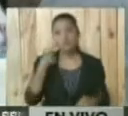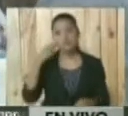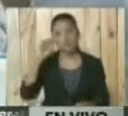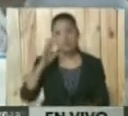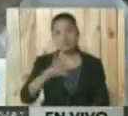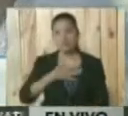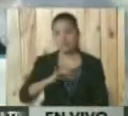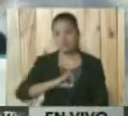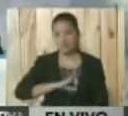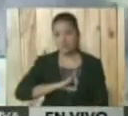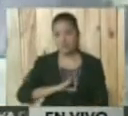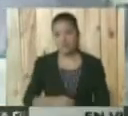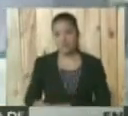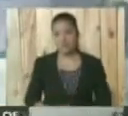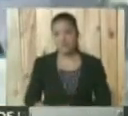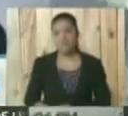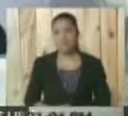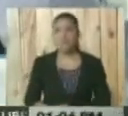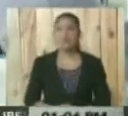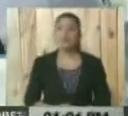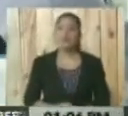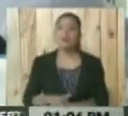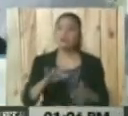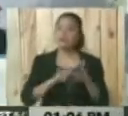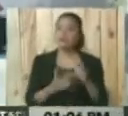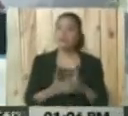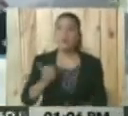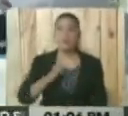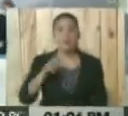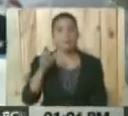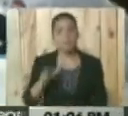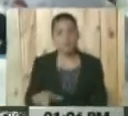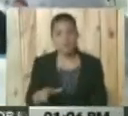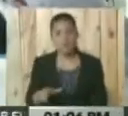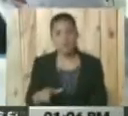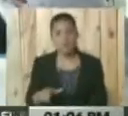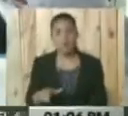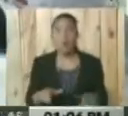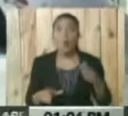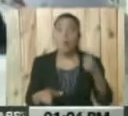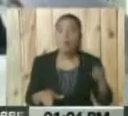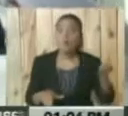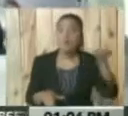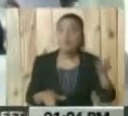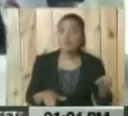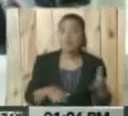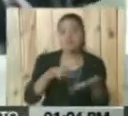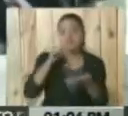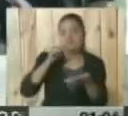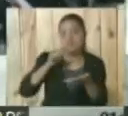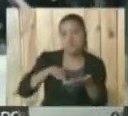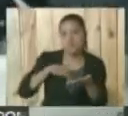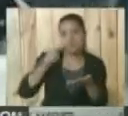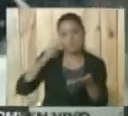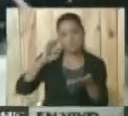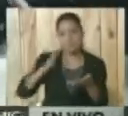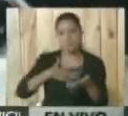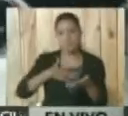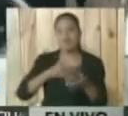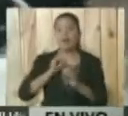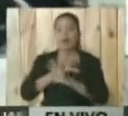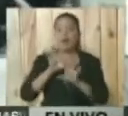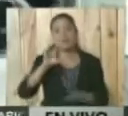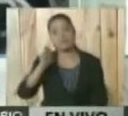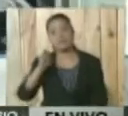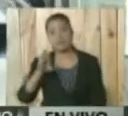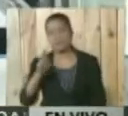de identidad. Sí. Que en términos simples significa que alguien puso esa rúbrica por mí. En mi caso, el CNE no validó la firma porque, por supuesto,